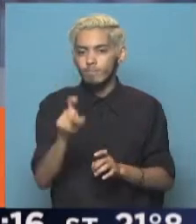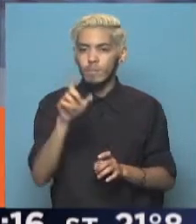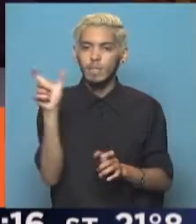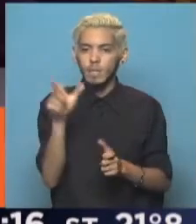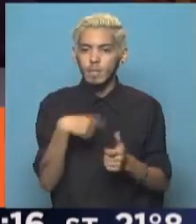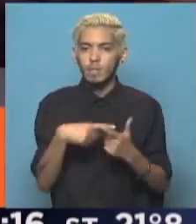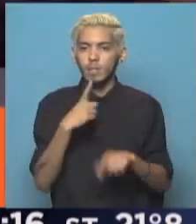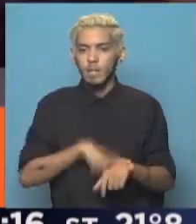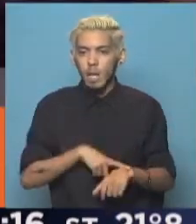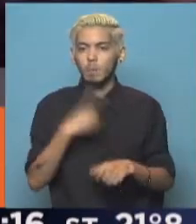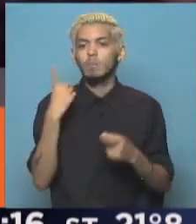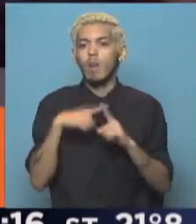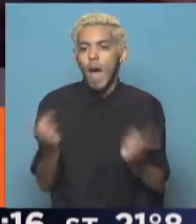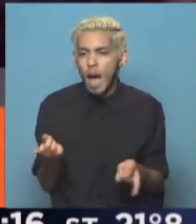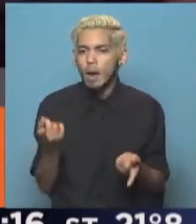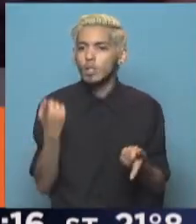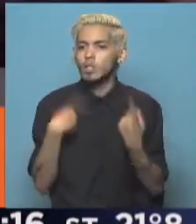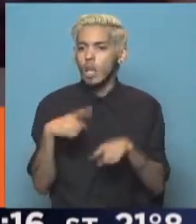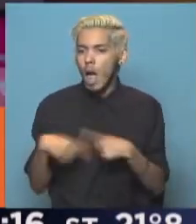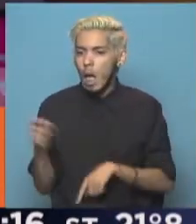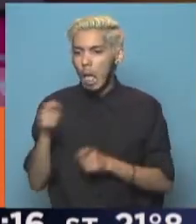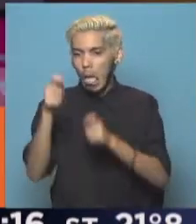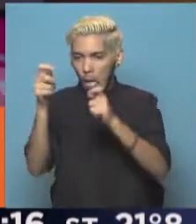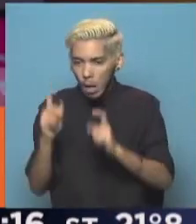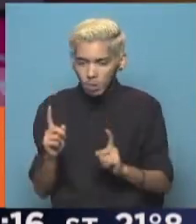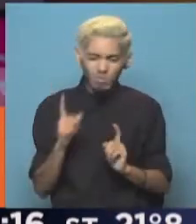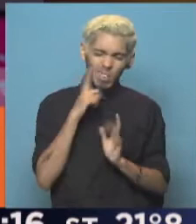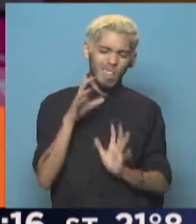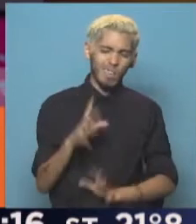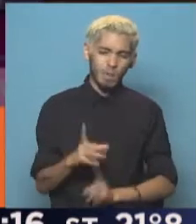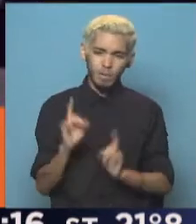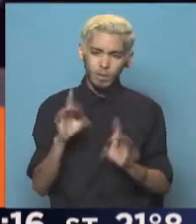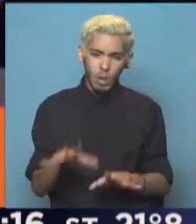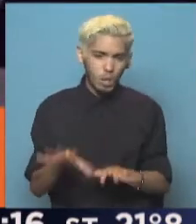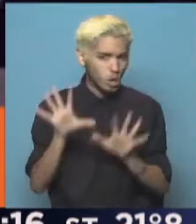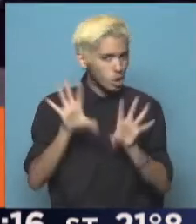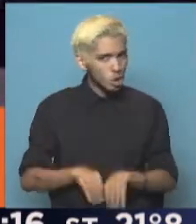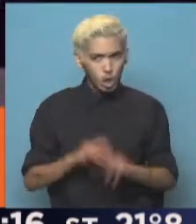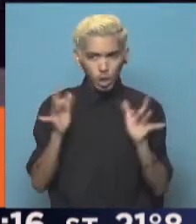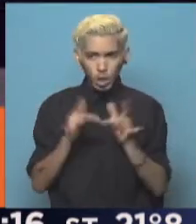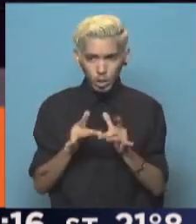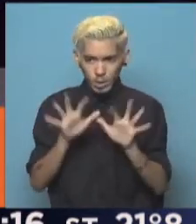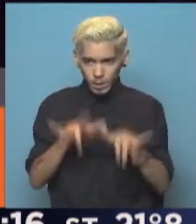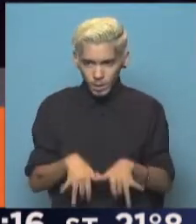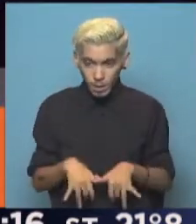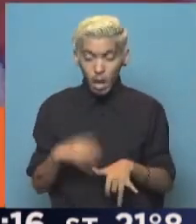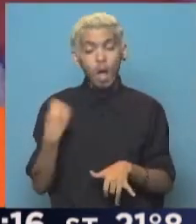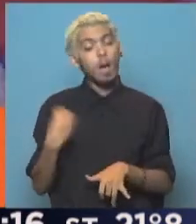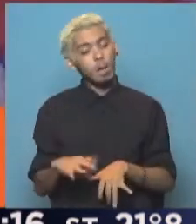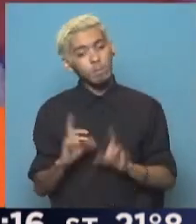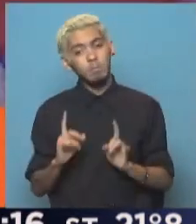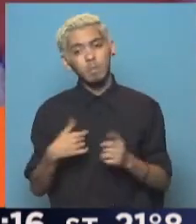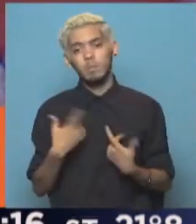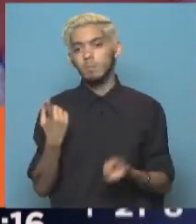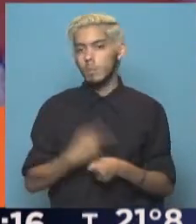tiempos para nada y de hecho también otra novedad que esta línea es todo online todo por la web así que primero